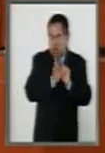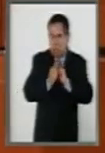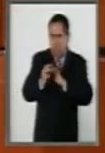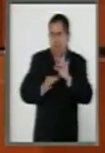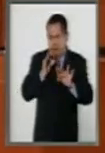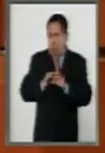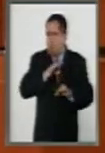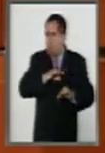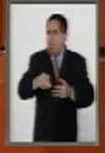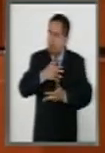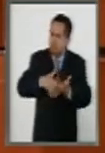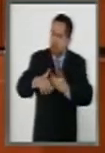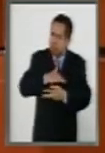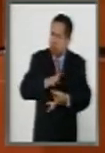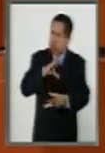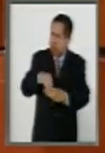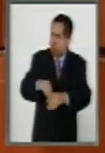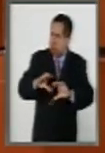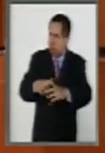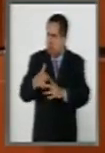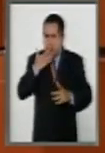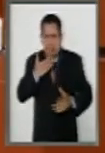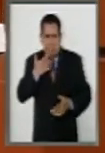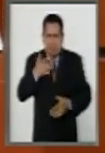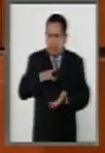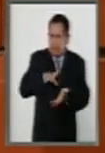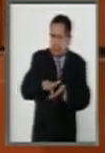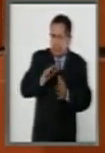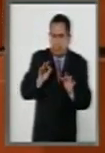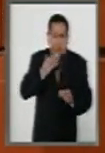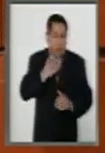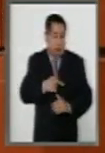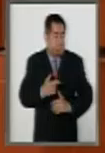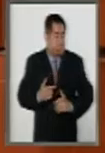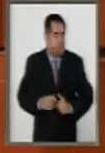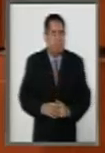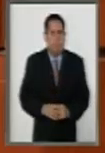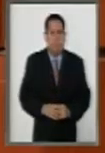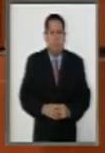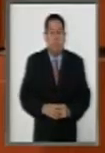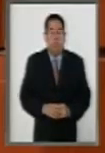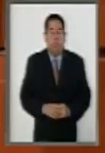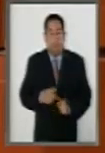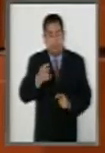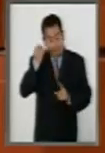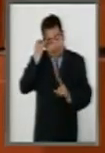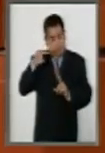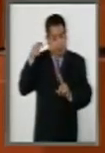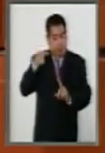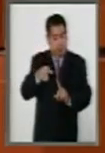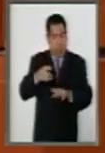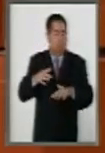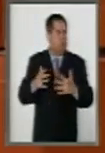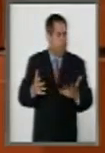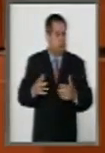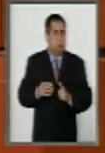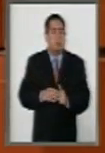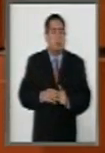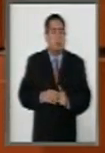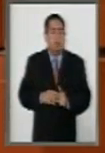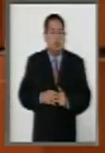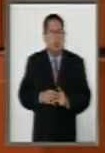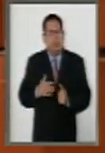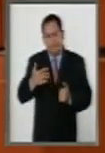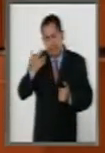y contribuirá a forjar el bien común para este país. En este sentido, con base en